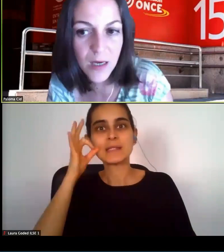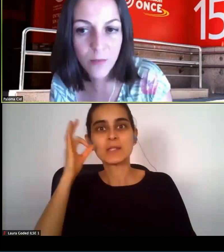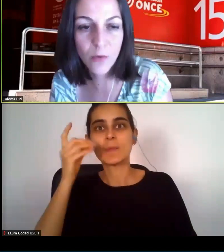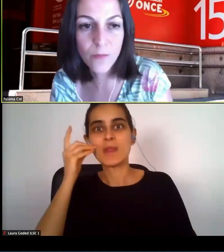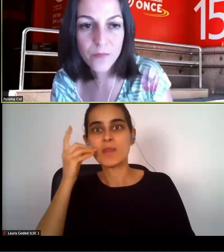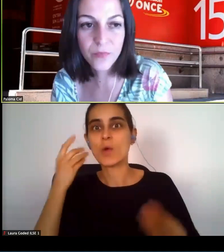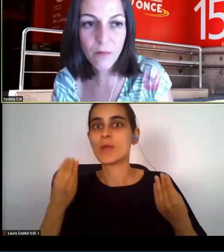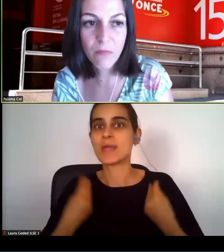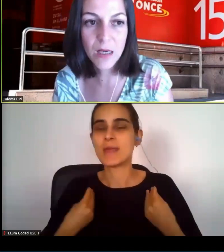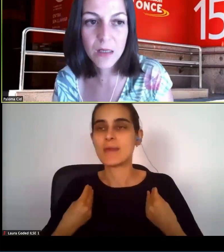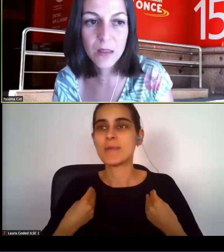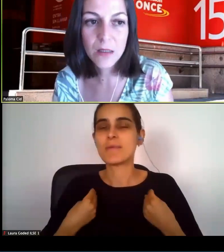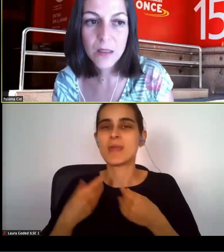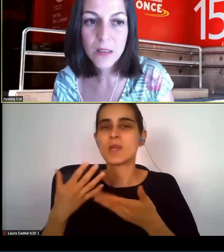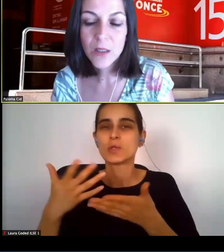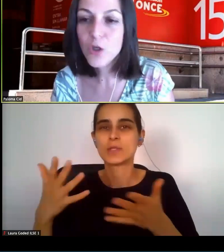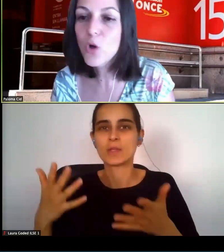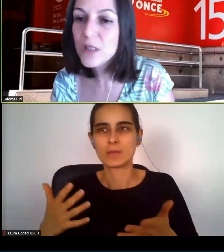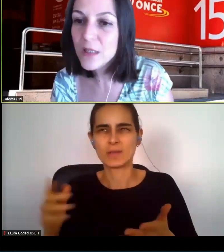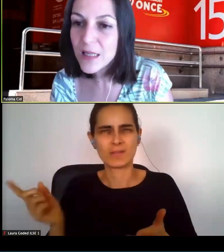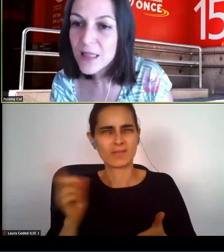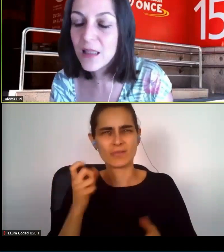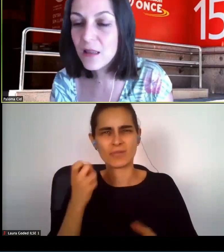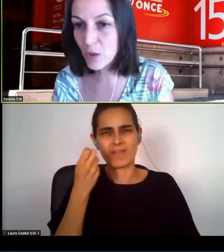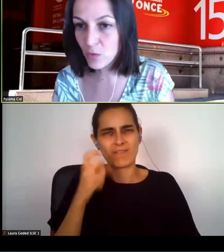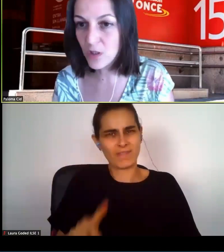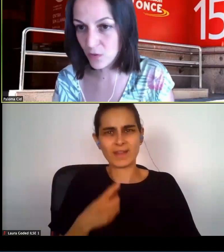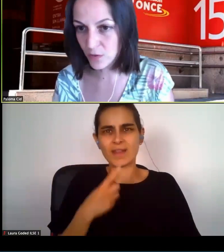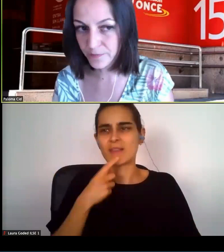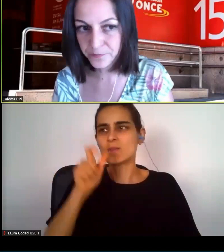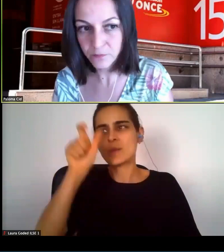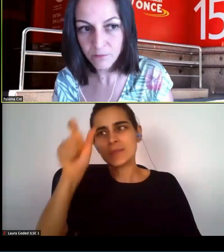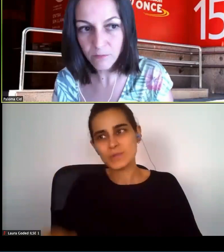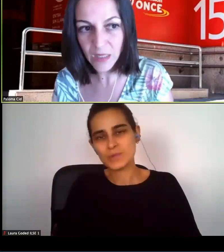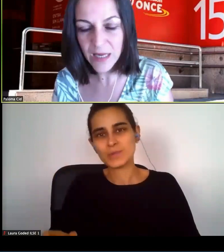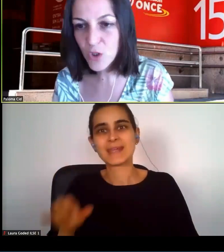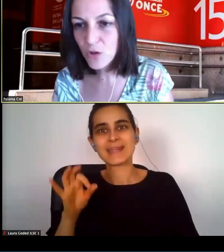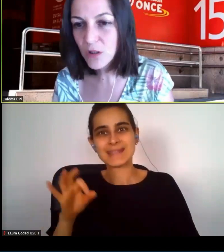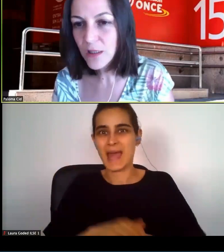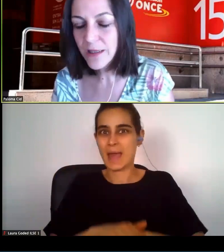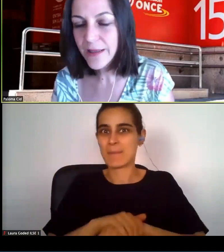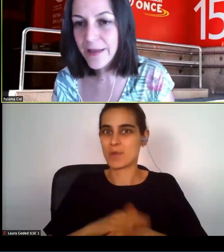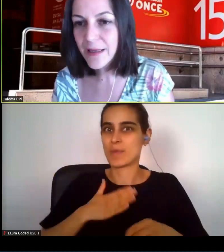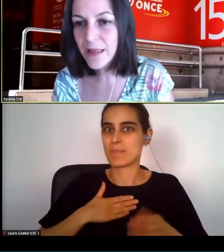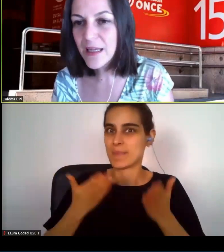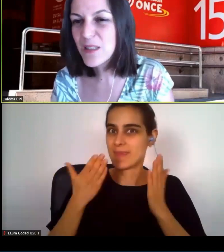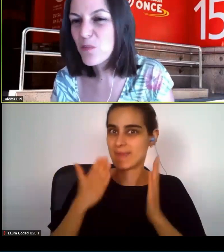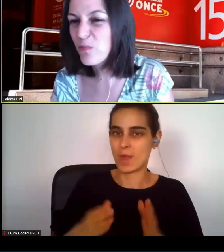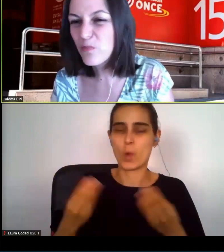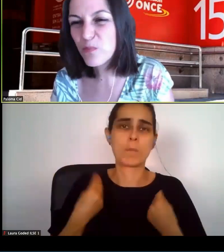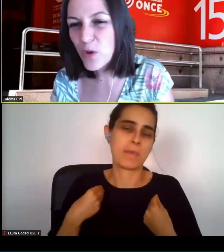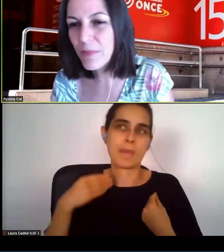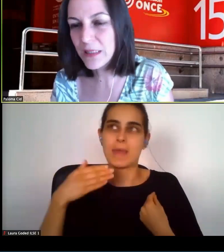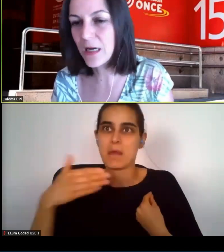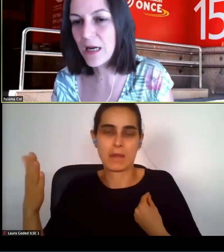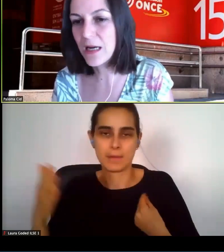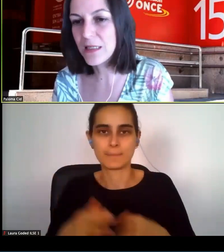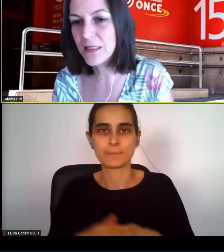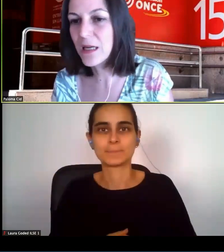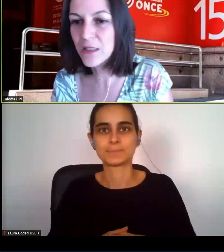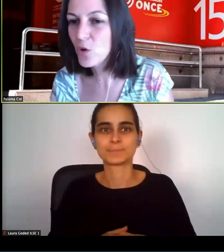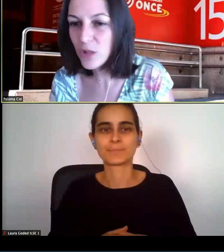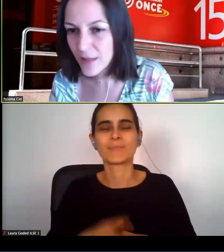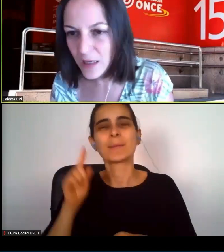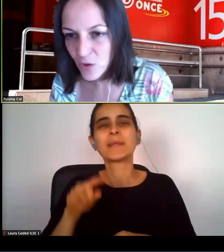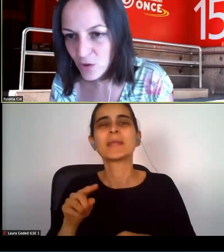Se acabó. ¿Vale? No utilizar diminutivos. Eso es muy paternalista,